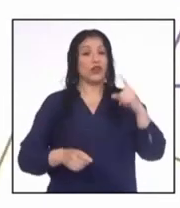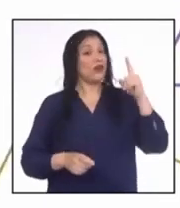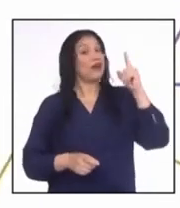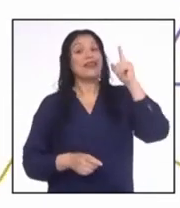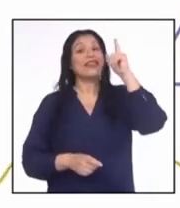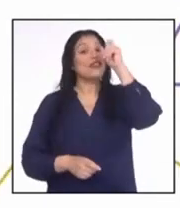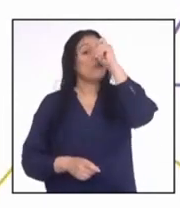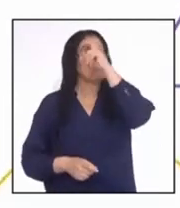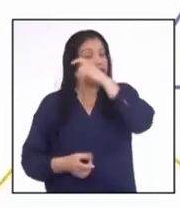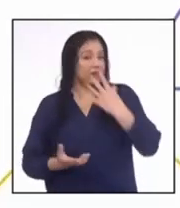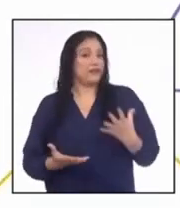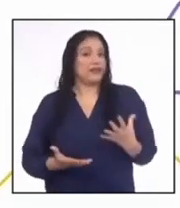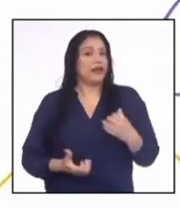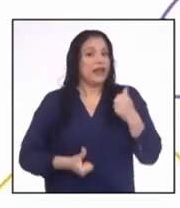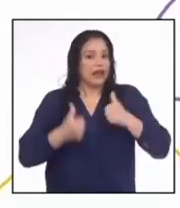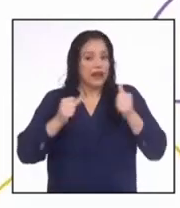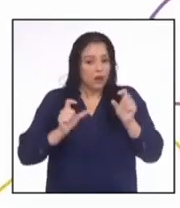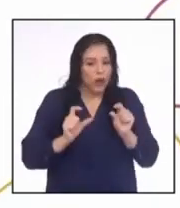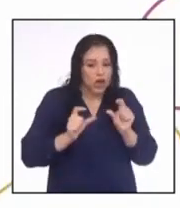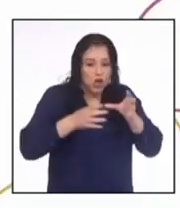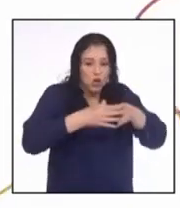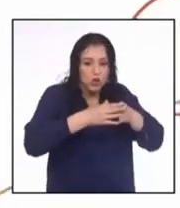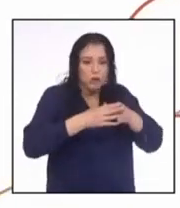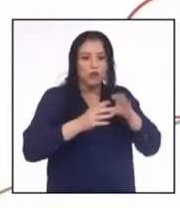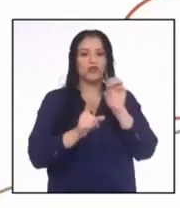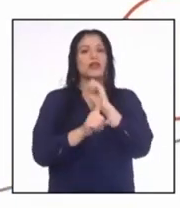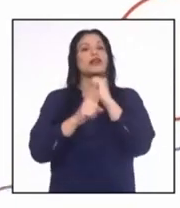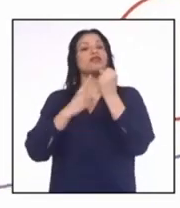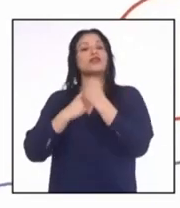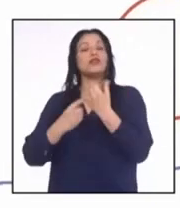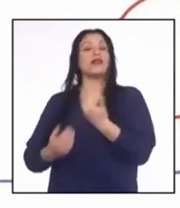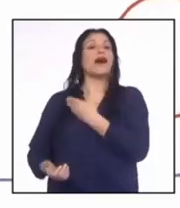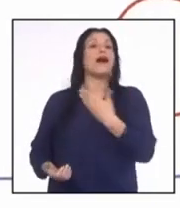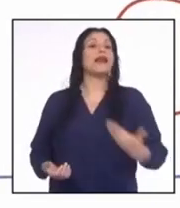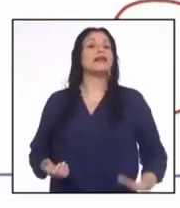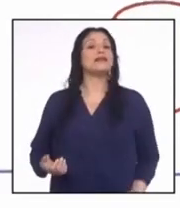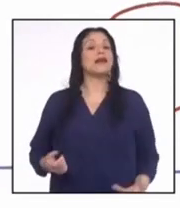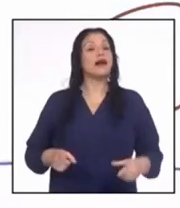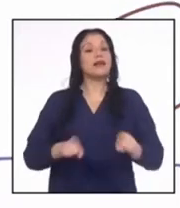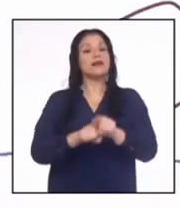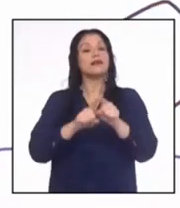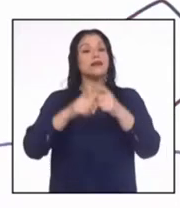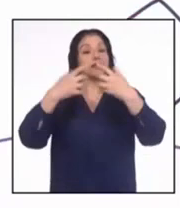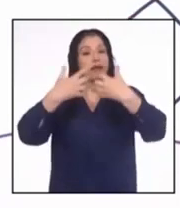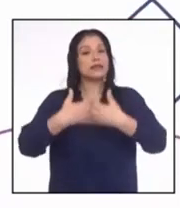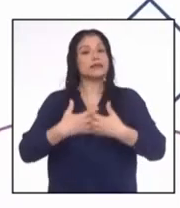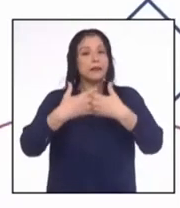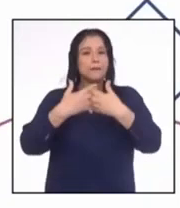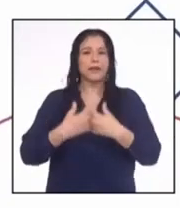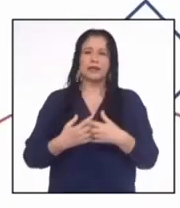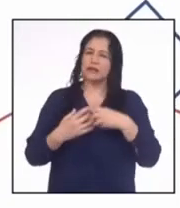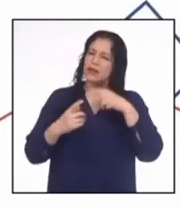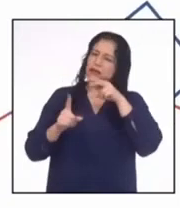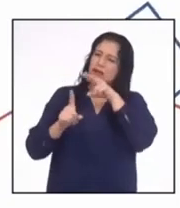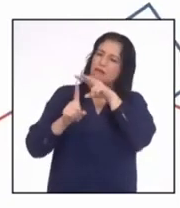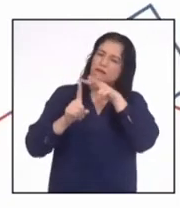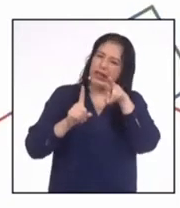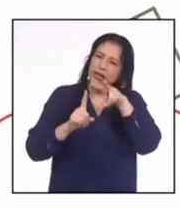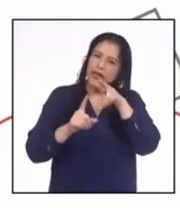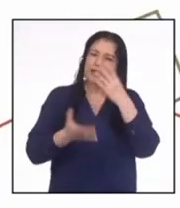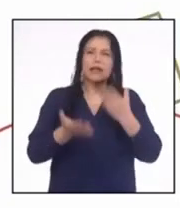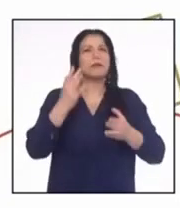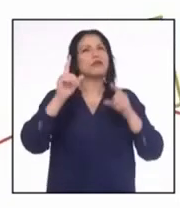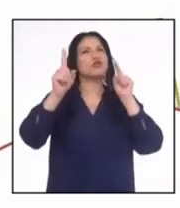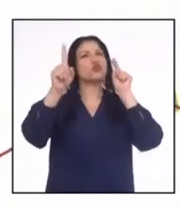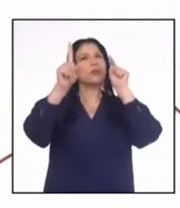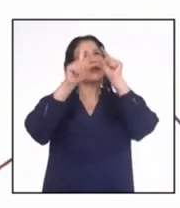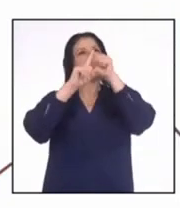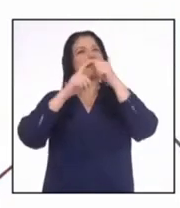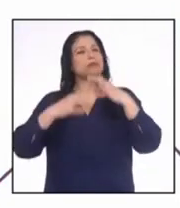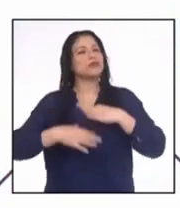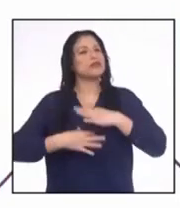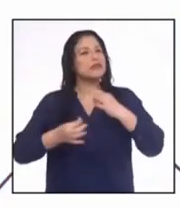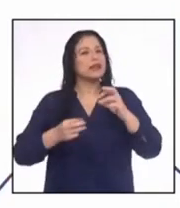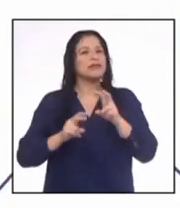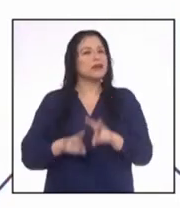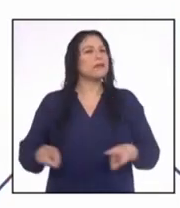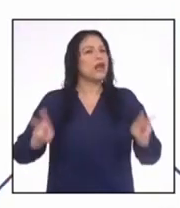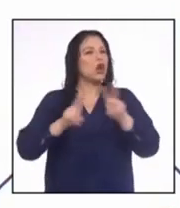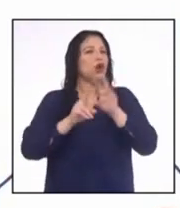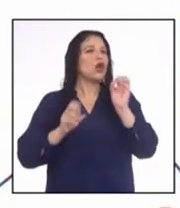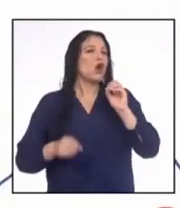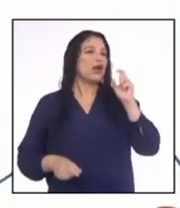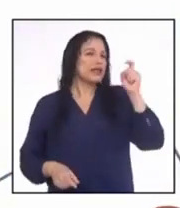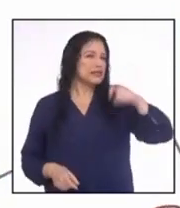en el cual sectores de la sociedad, el Estado y las empresas perciben que sus objetivos, intereses,